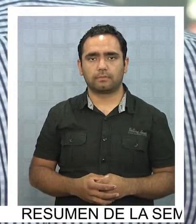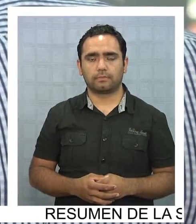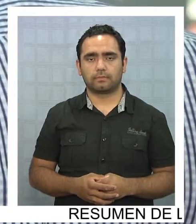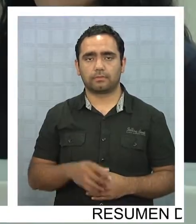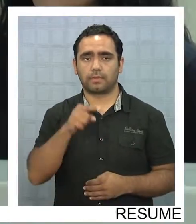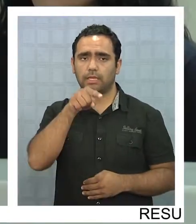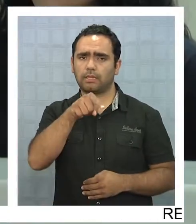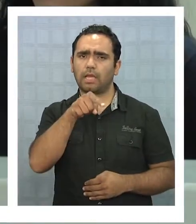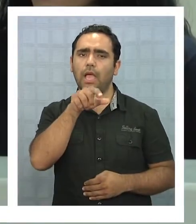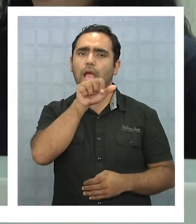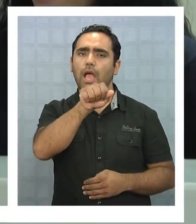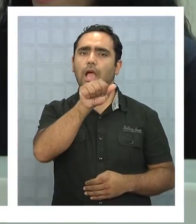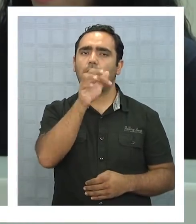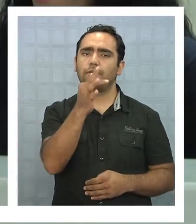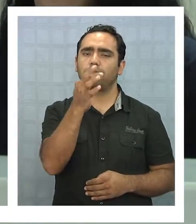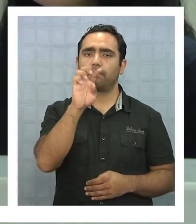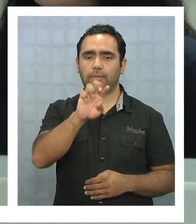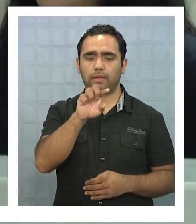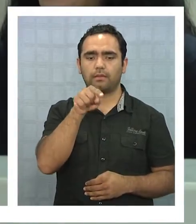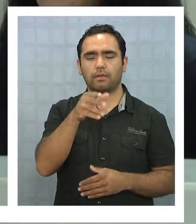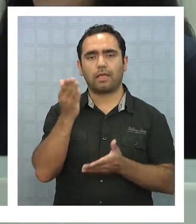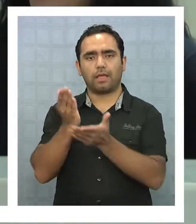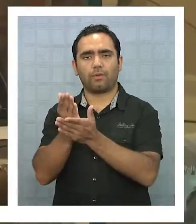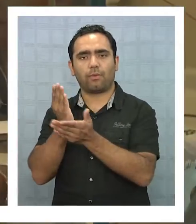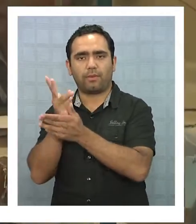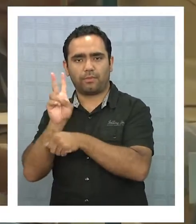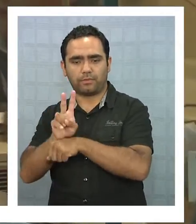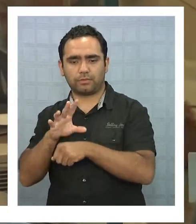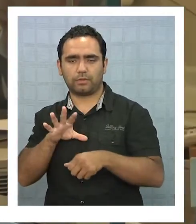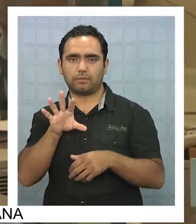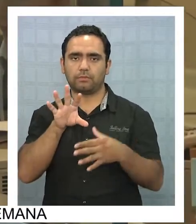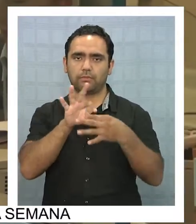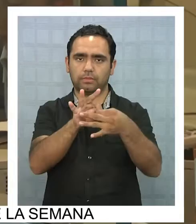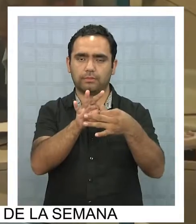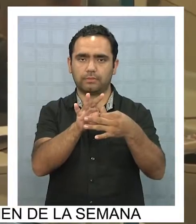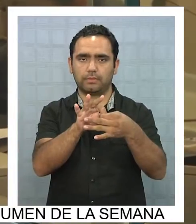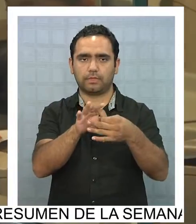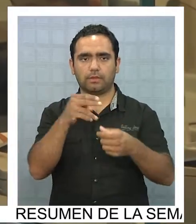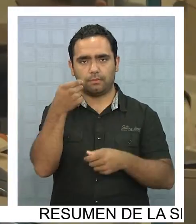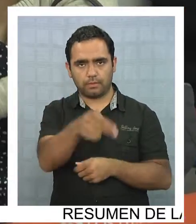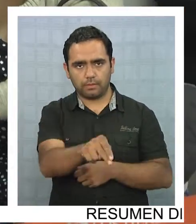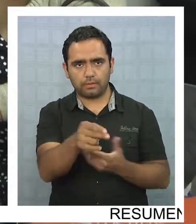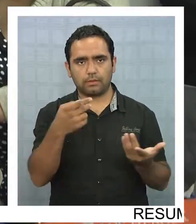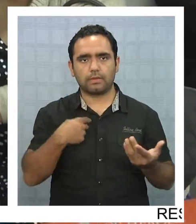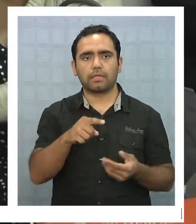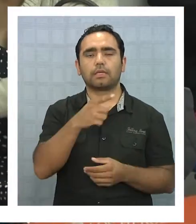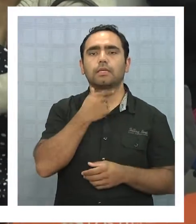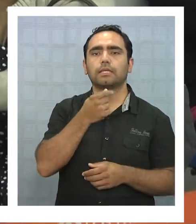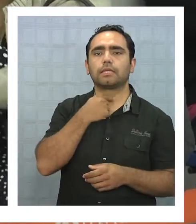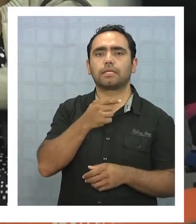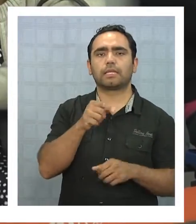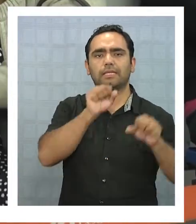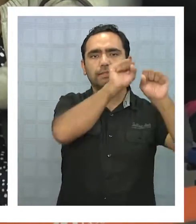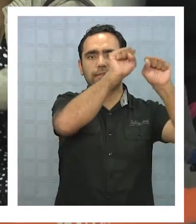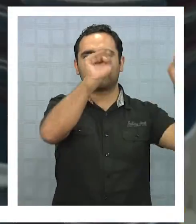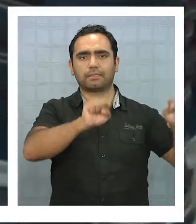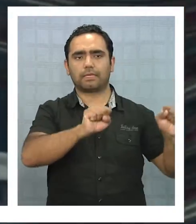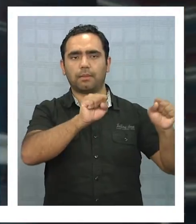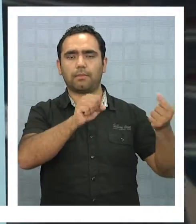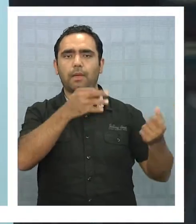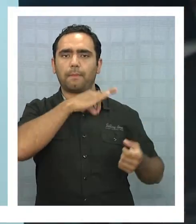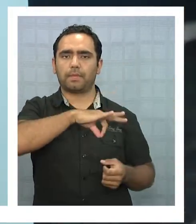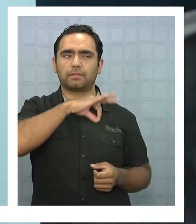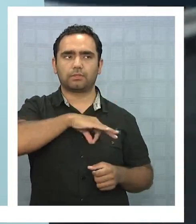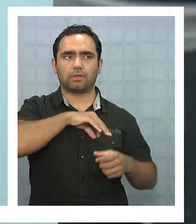Esta AFP perteneciente al Colegio de Profesores tenía como propósito producir un quiebre en el sistema de pensiones apostando por que